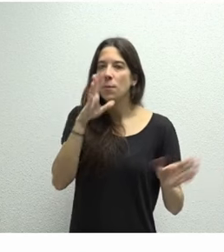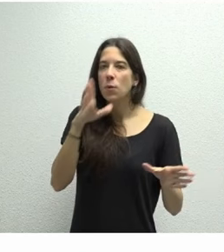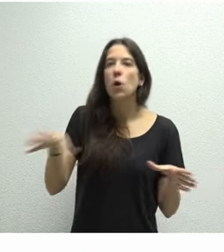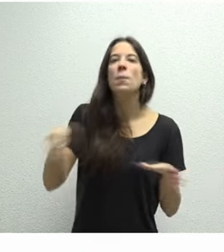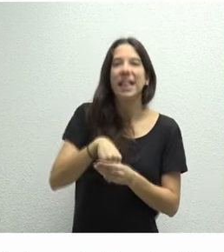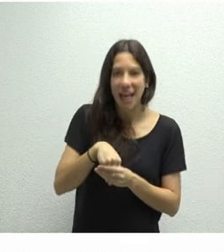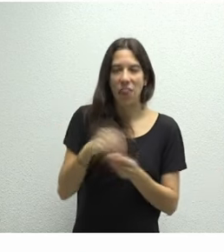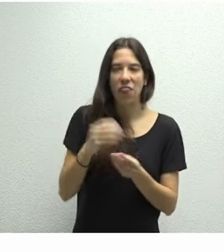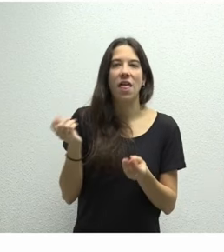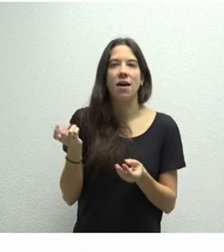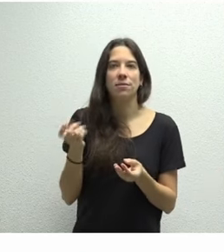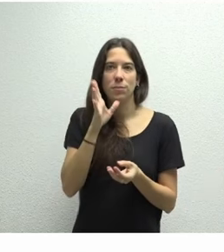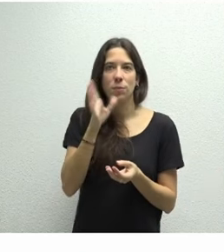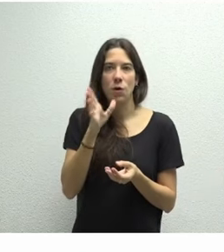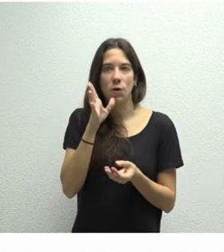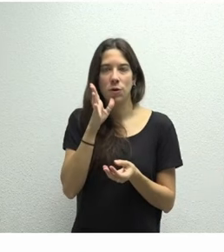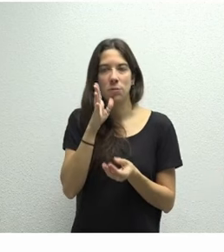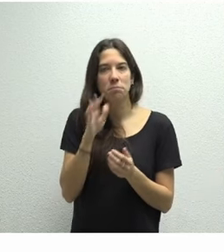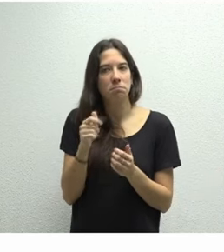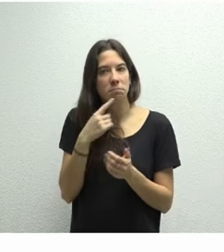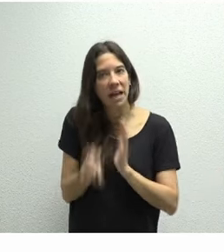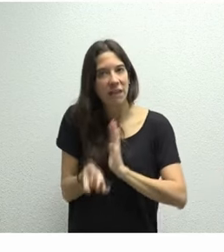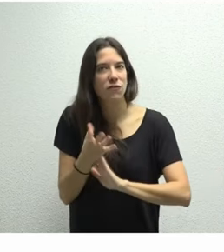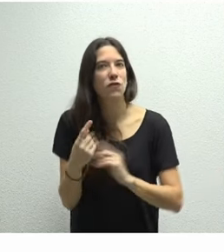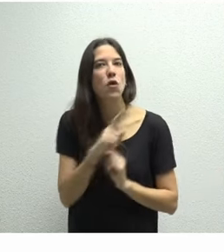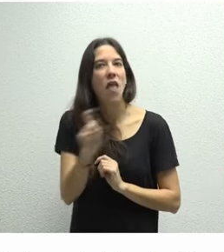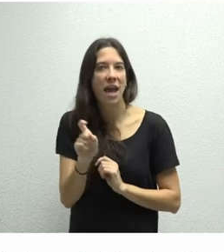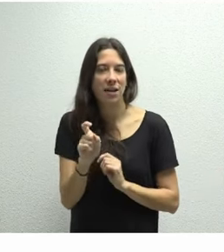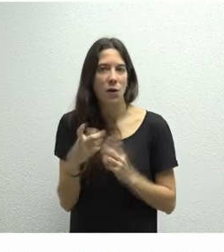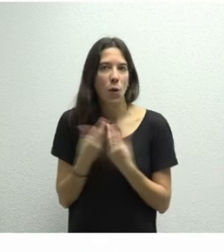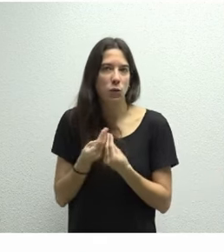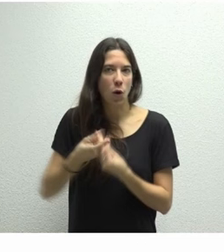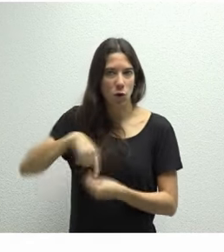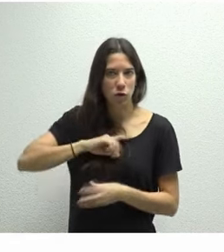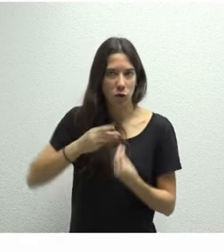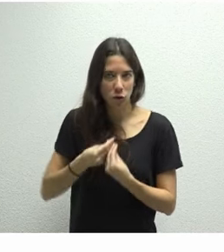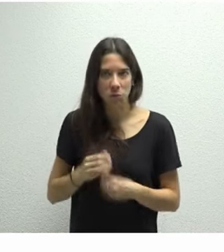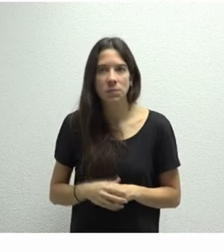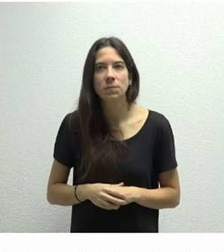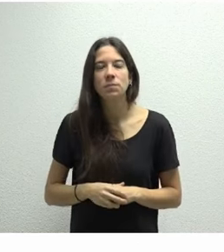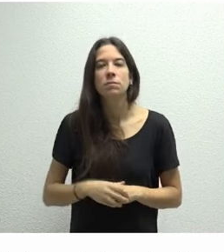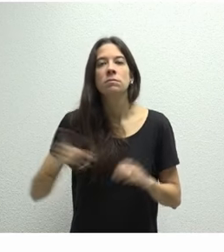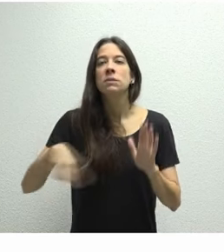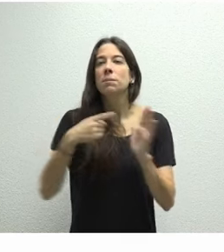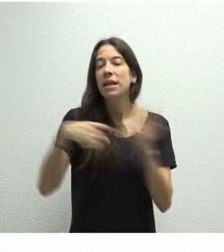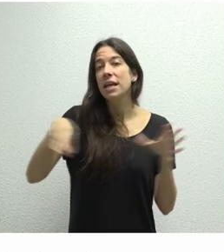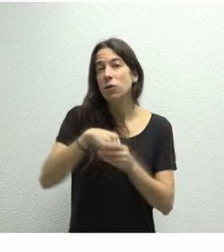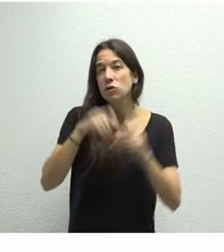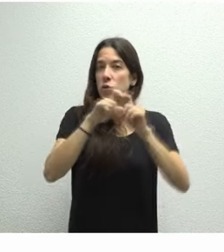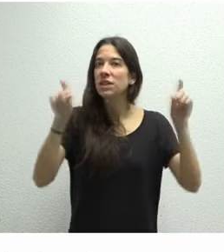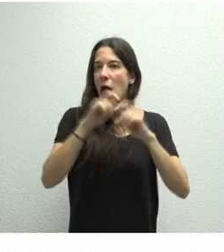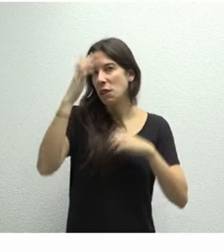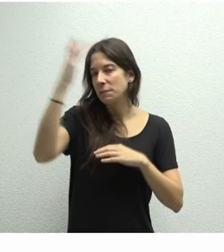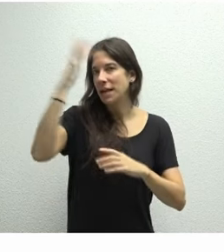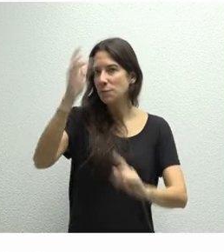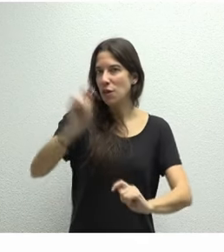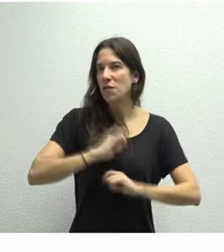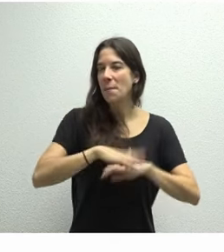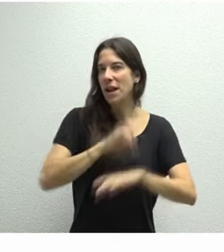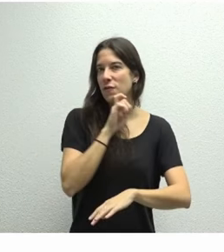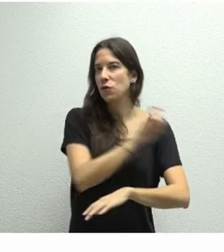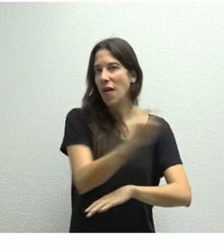y y adscripción plena inclusión es una entidad inspiradora para para fundación